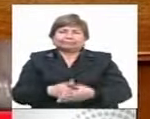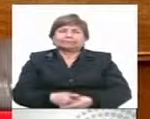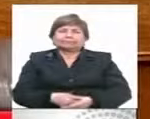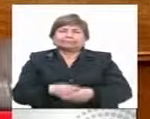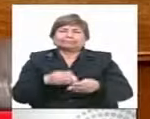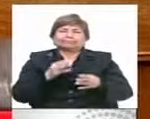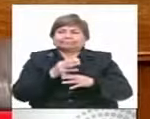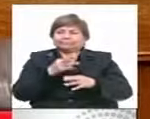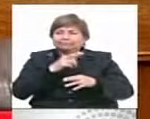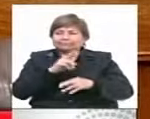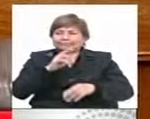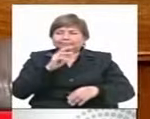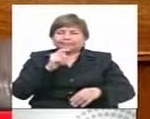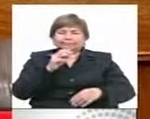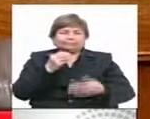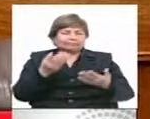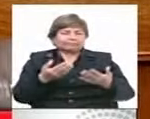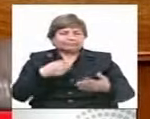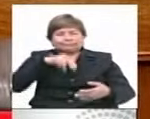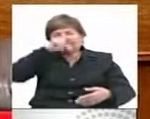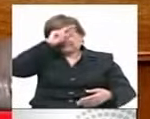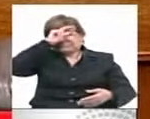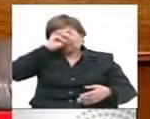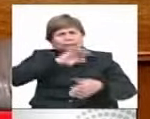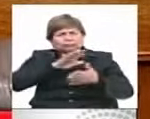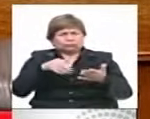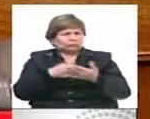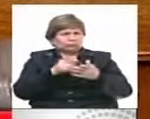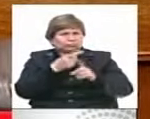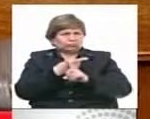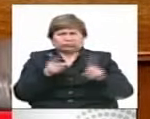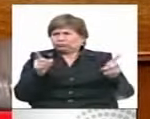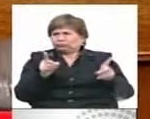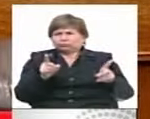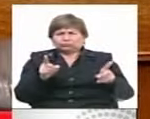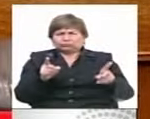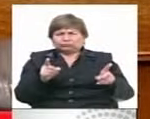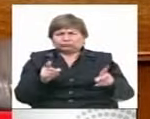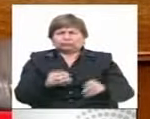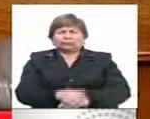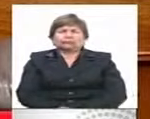grandes retos en favor del Perú. Todo lo contrario, señora presidenta.